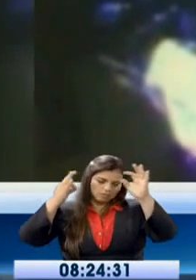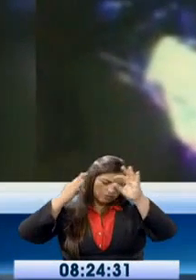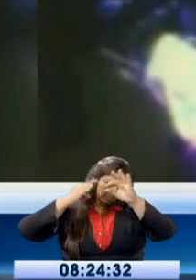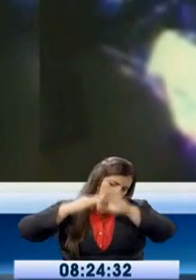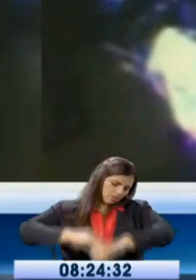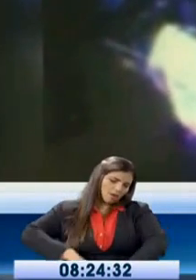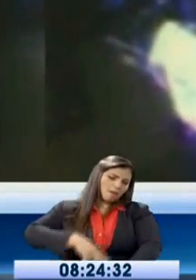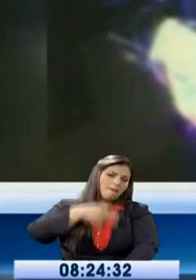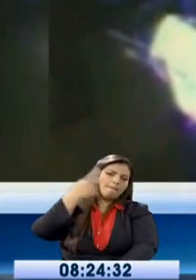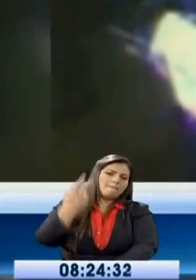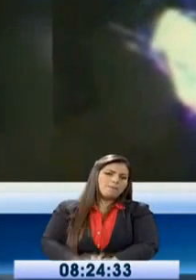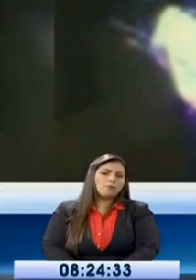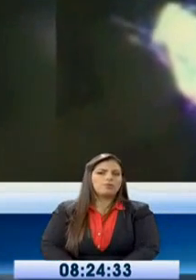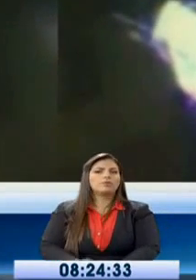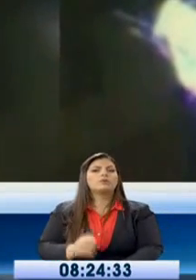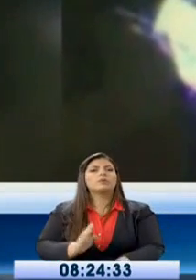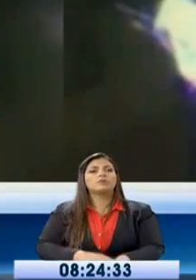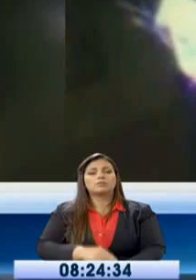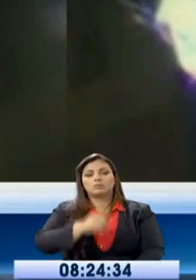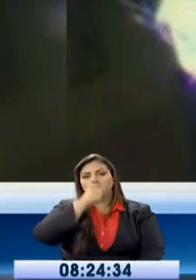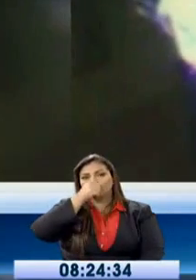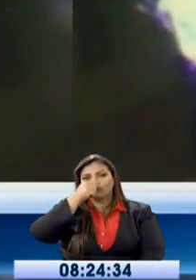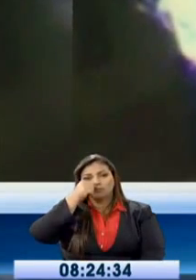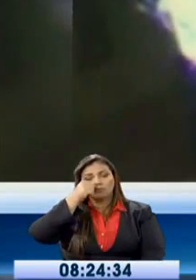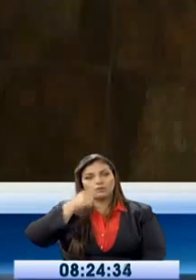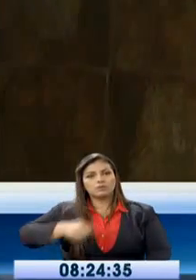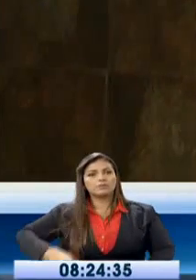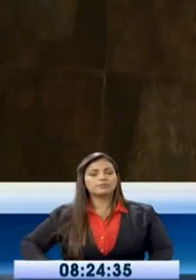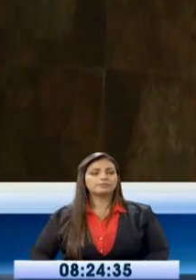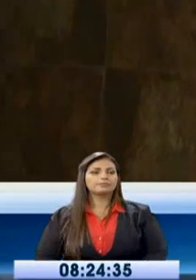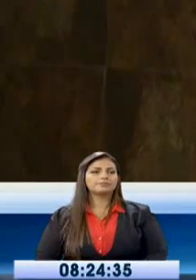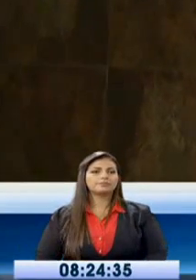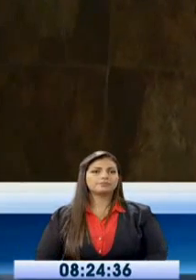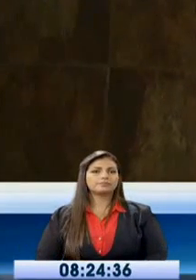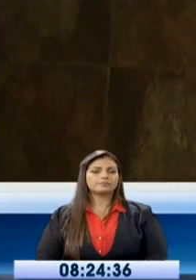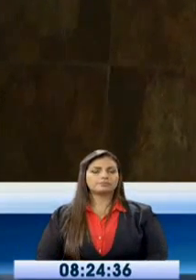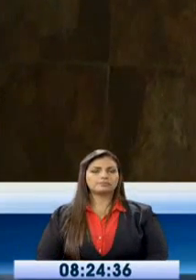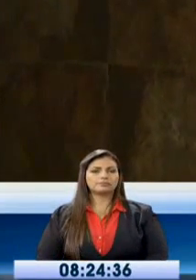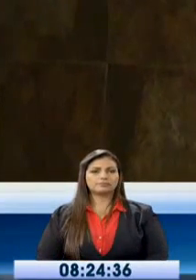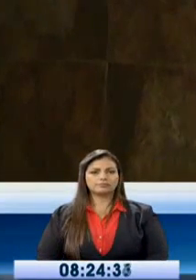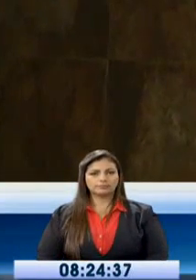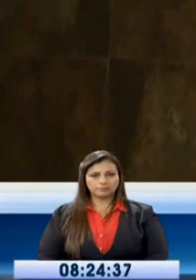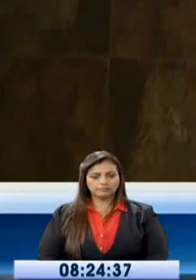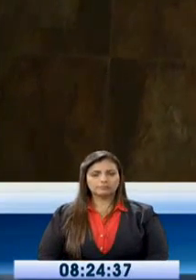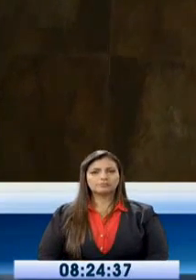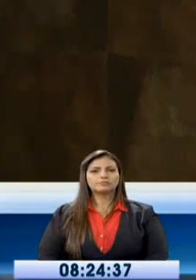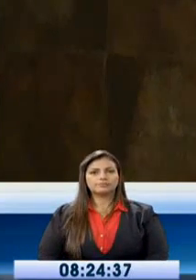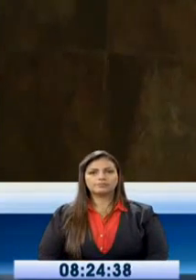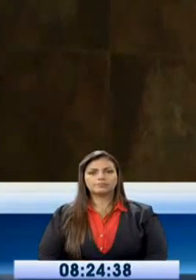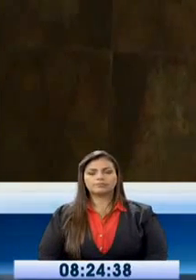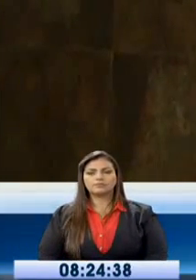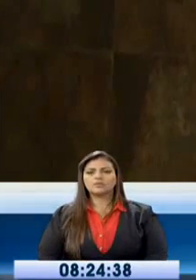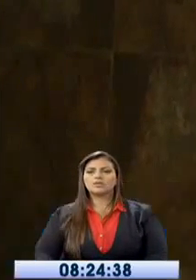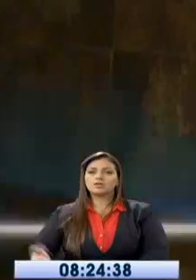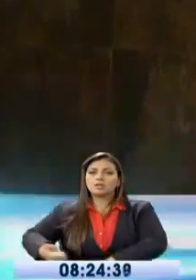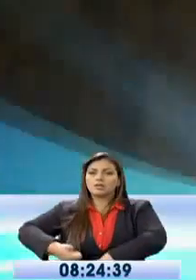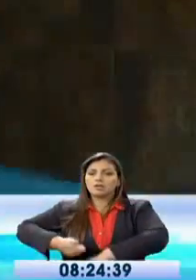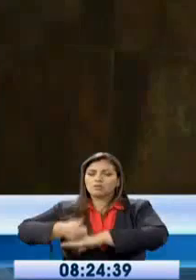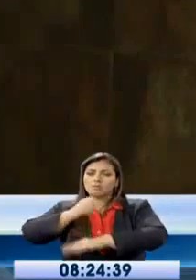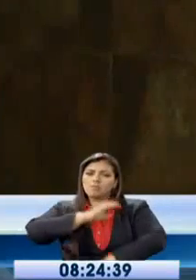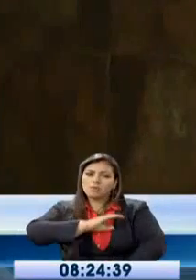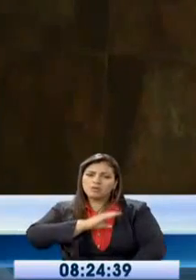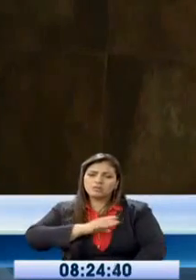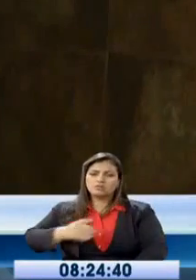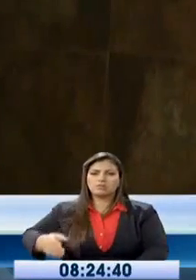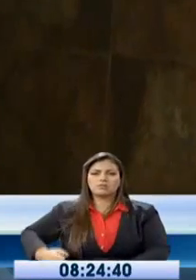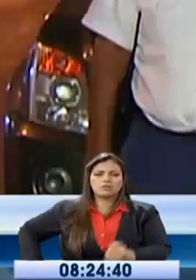conocimiento y cayó de su motocicleta. En ese momento, pues, deciden ayudar a nuestro efectivo y estas personas que andaban en altos